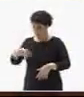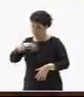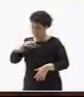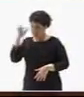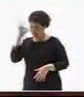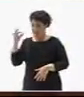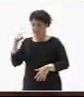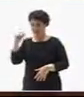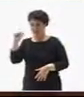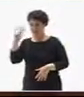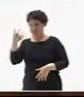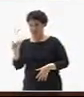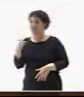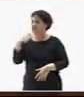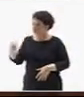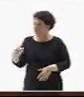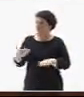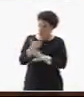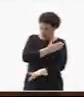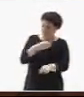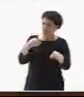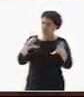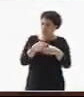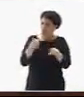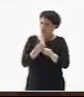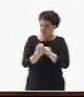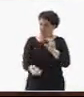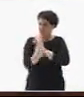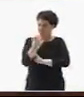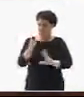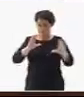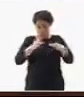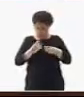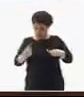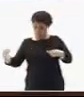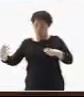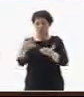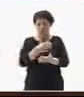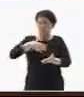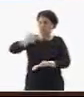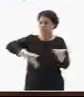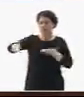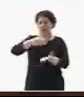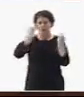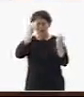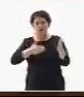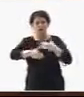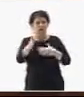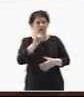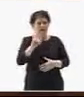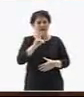presentes hubiéramos hablado con seriedad sobre el futuro de Canarias y su financiación autonómica.